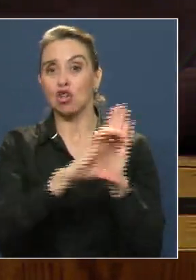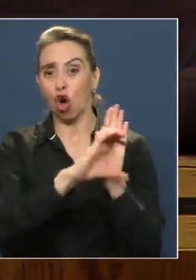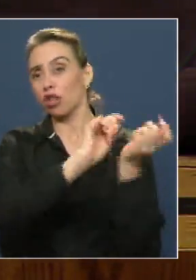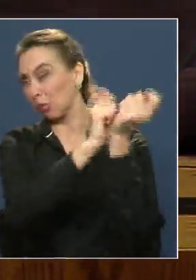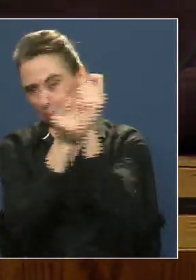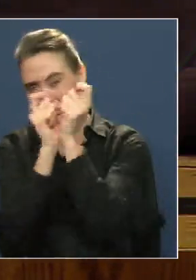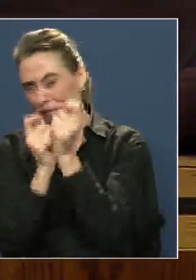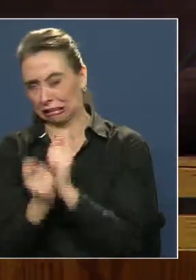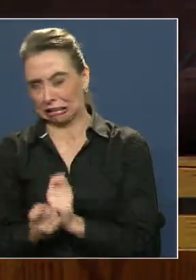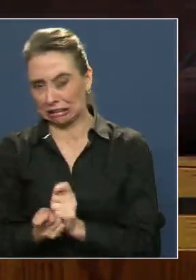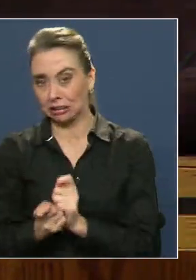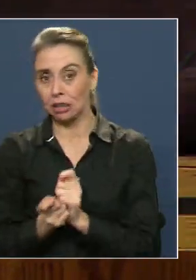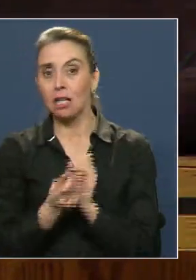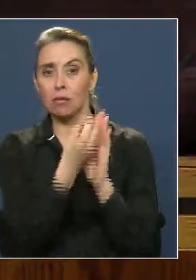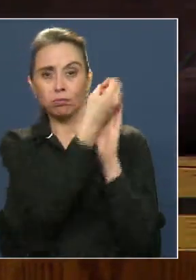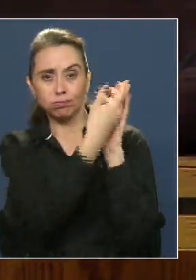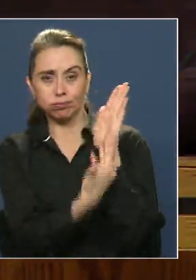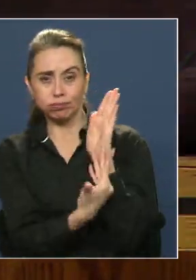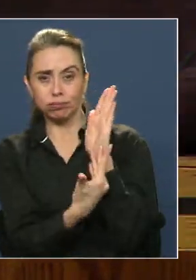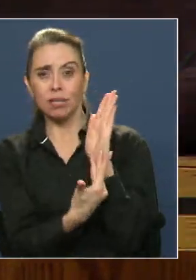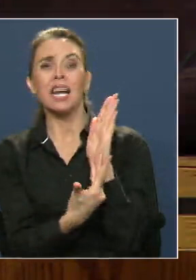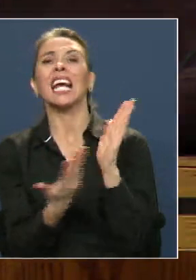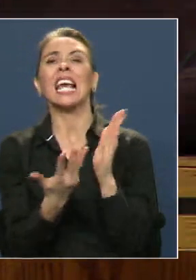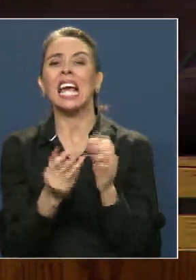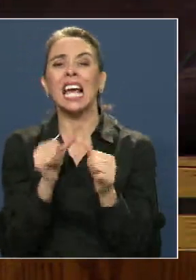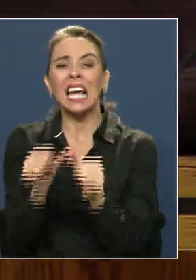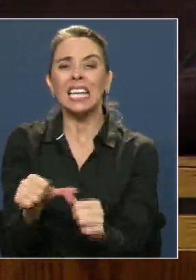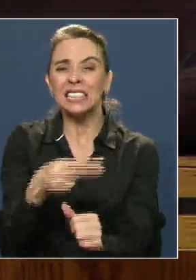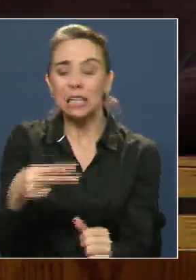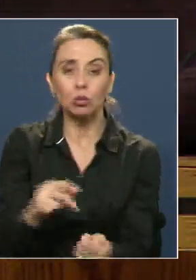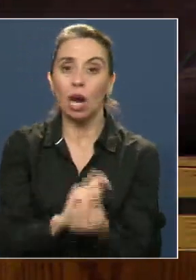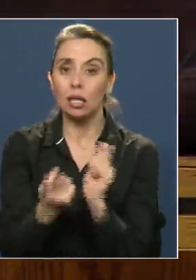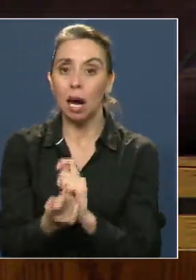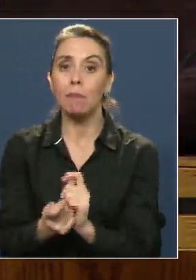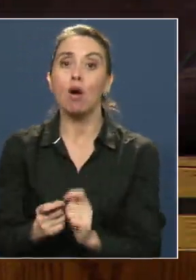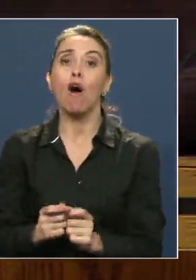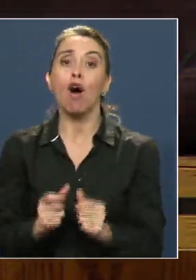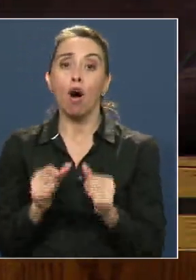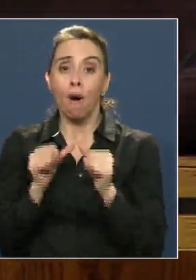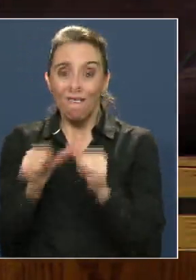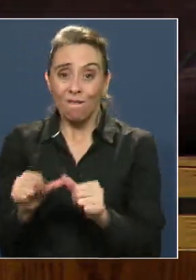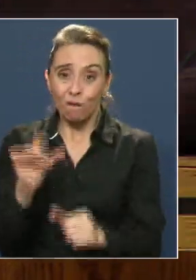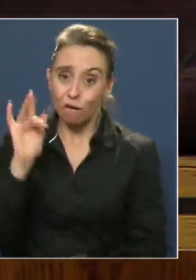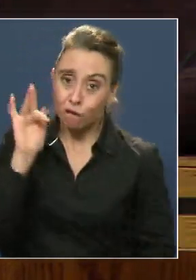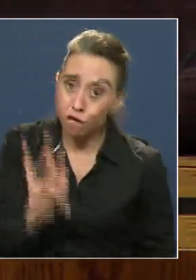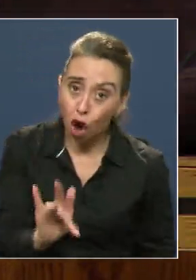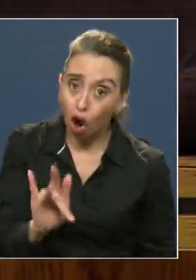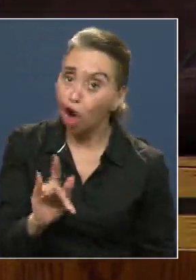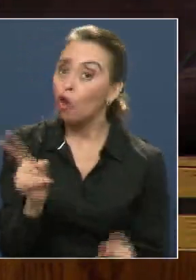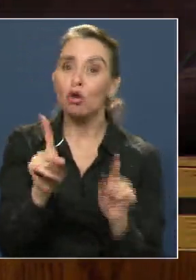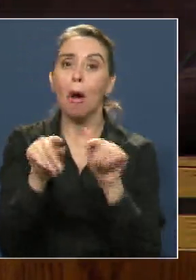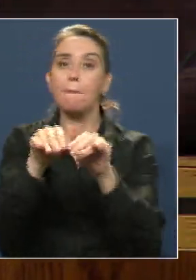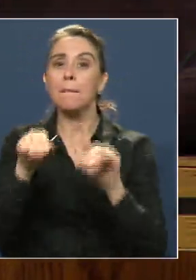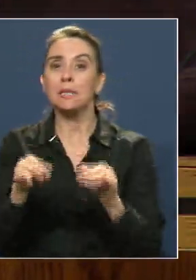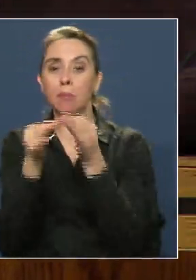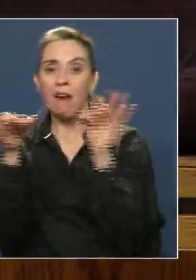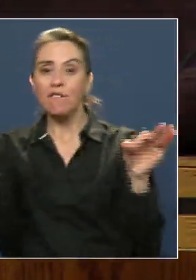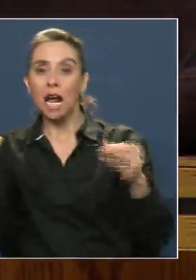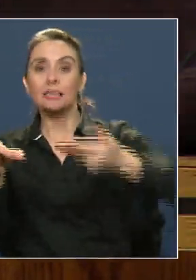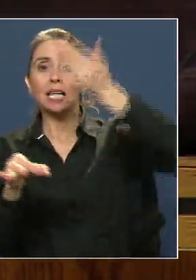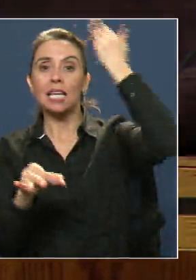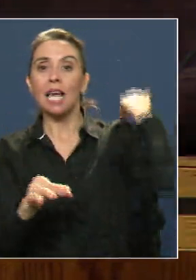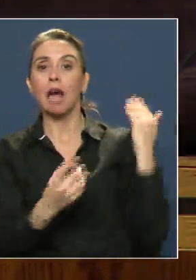cambiado los contenidos de los delitos sexuales. El delito de violación, por ejemplo, no es el mismo el que había